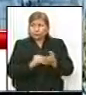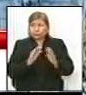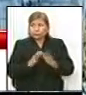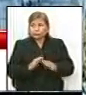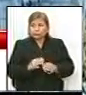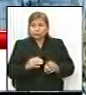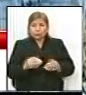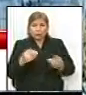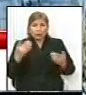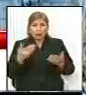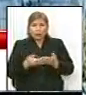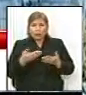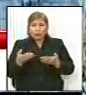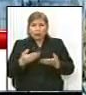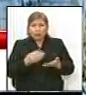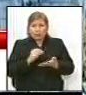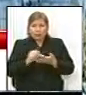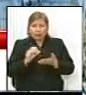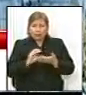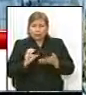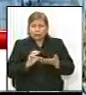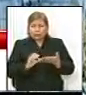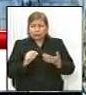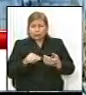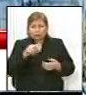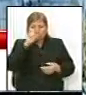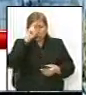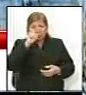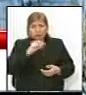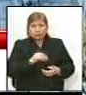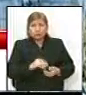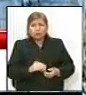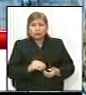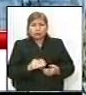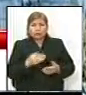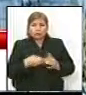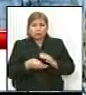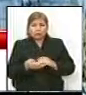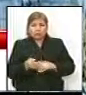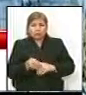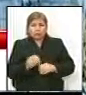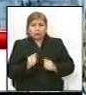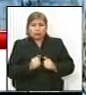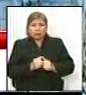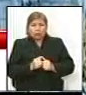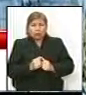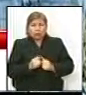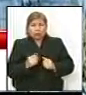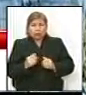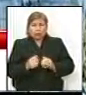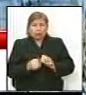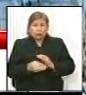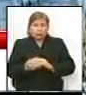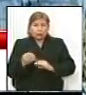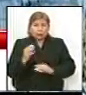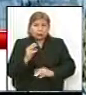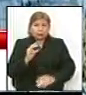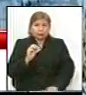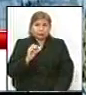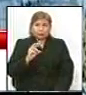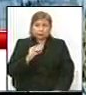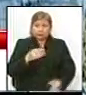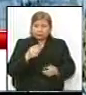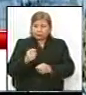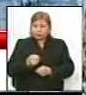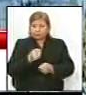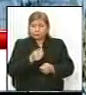la Contraloría del Perú aquí en nuestro BRAE, porque hay mucha corrupción, tanto sistema de agricultura, millones de plata